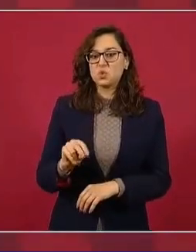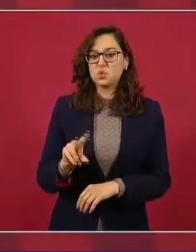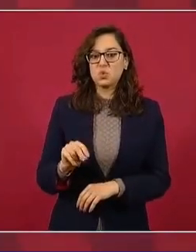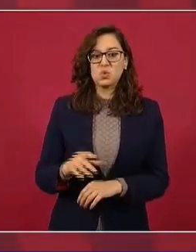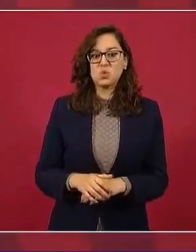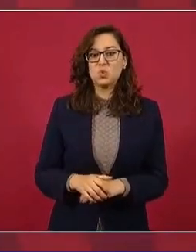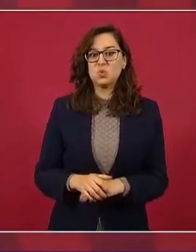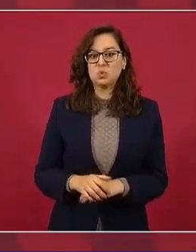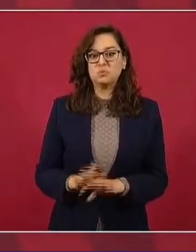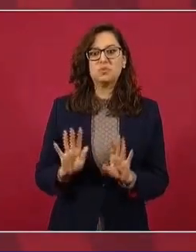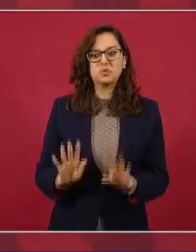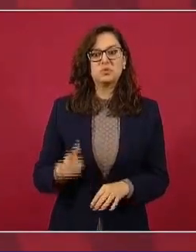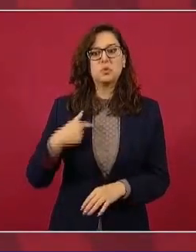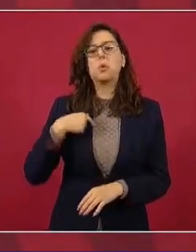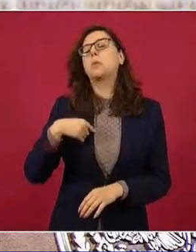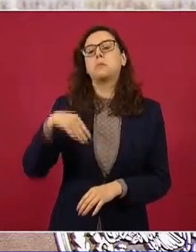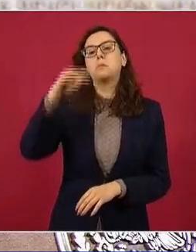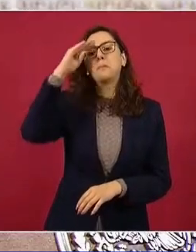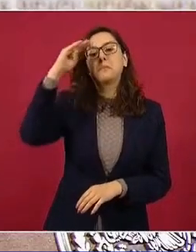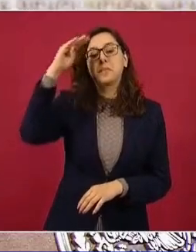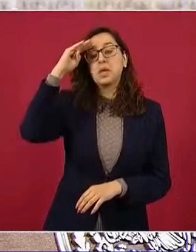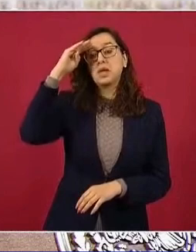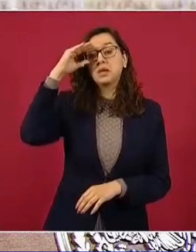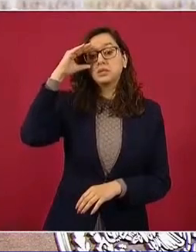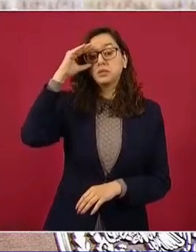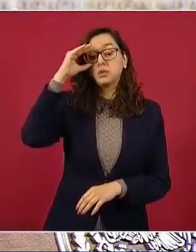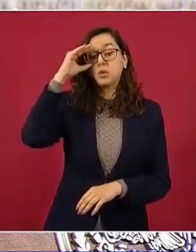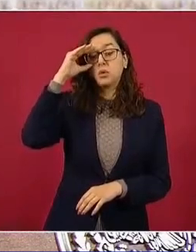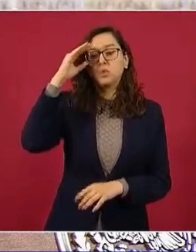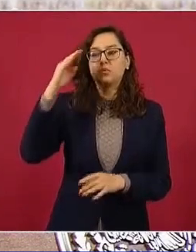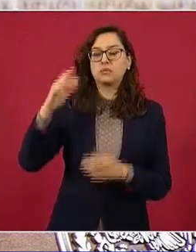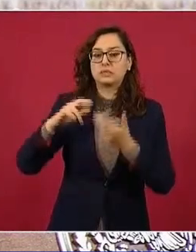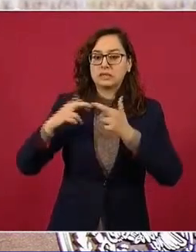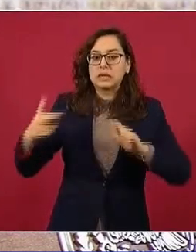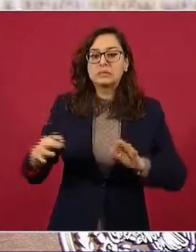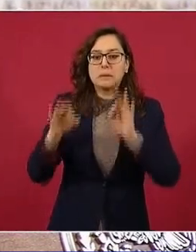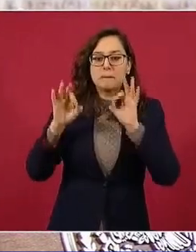hasta nos tardáramos en que se normalizara,